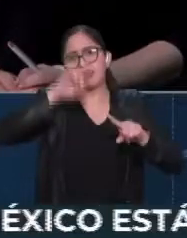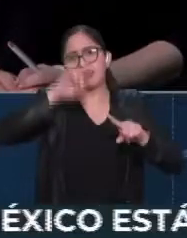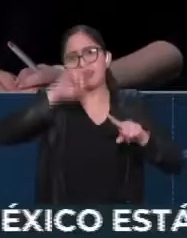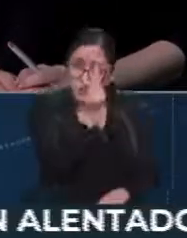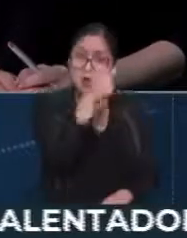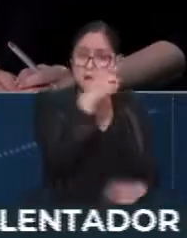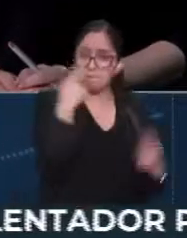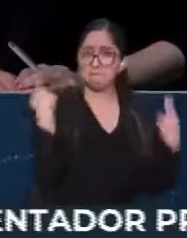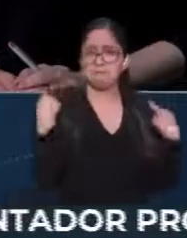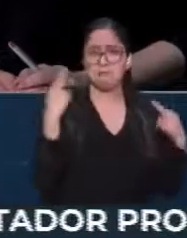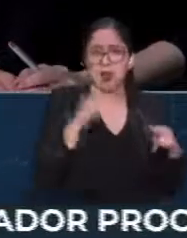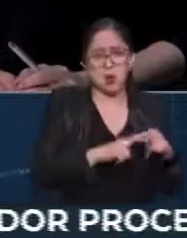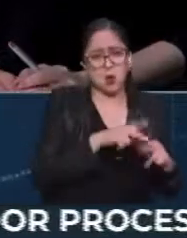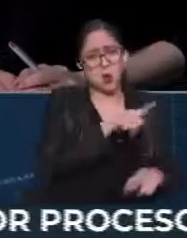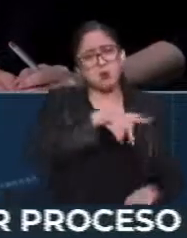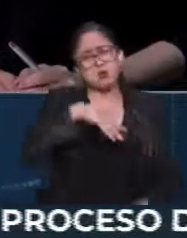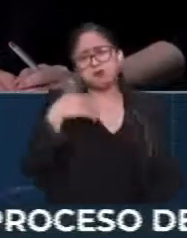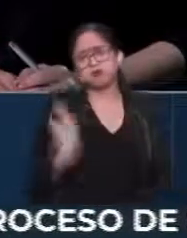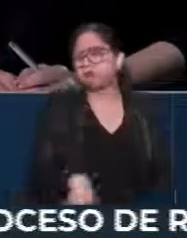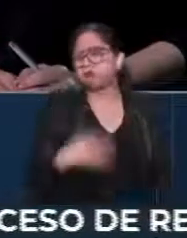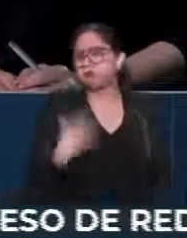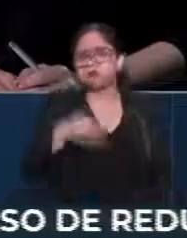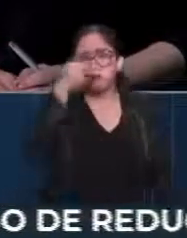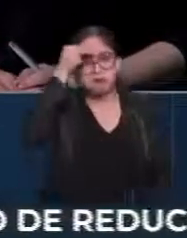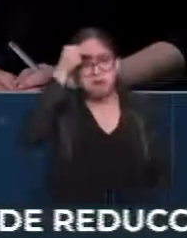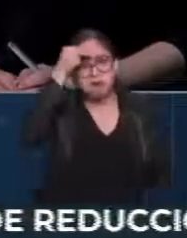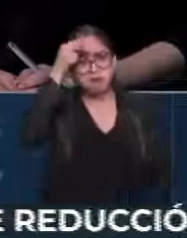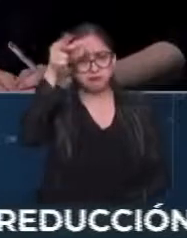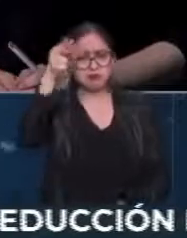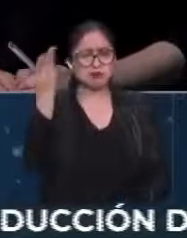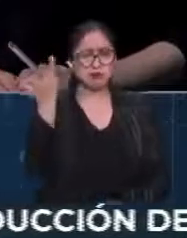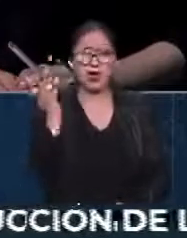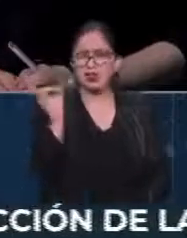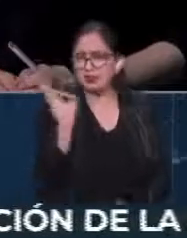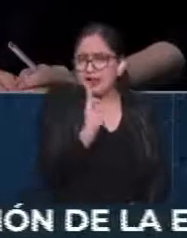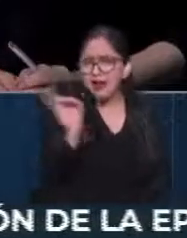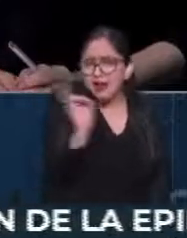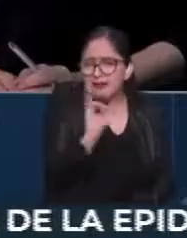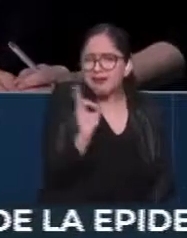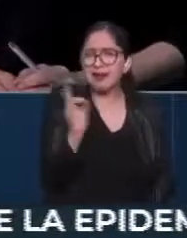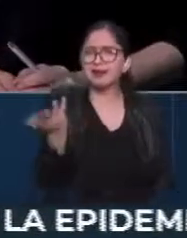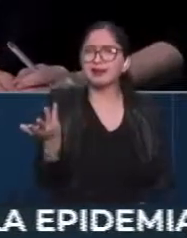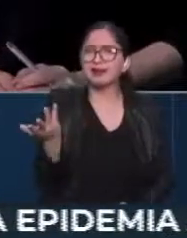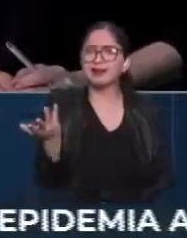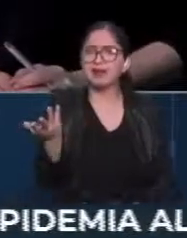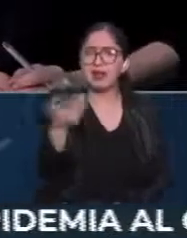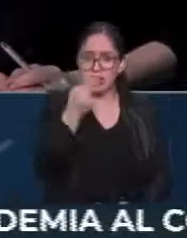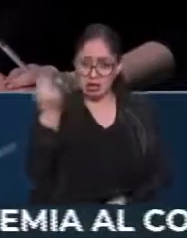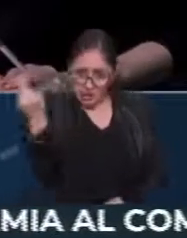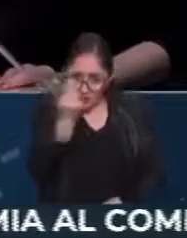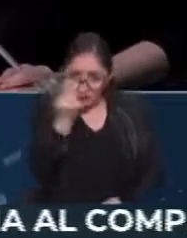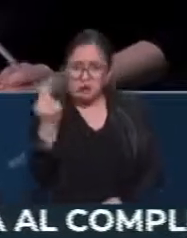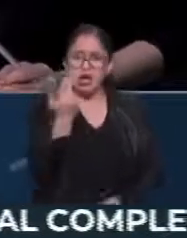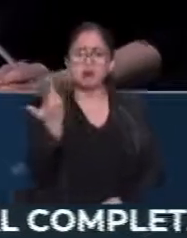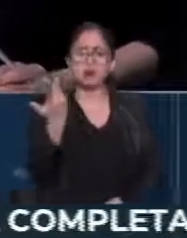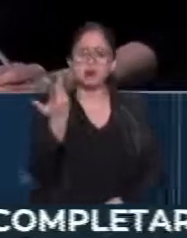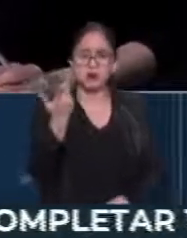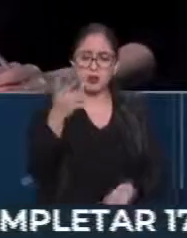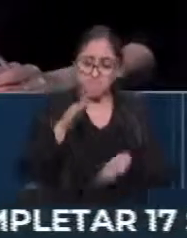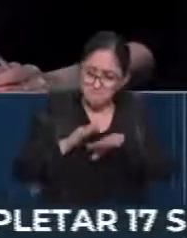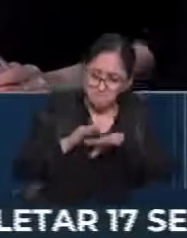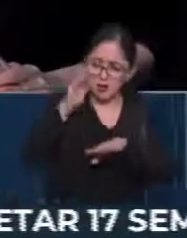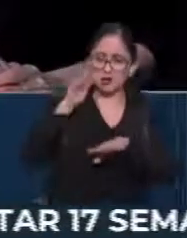y las profesoras saben muchísimo. Bueno, a lo mejor en algunos casos fortalecer la